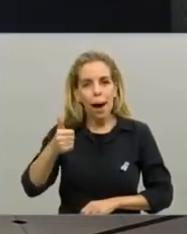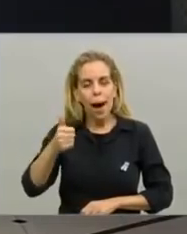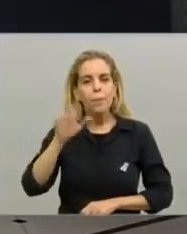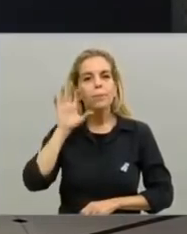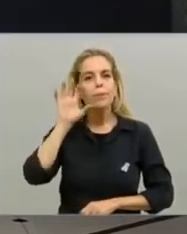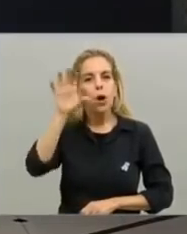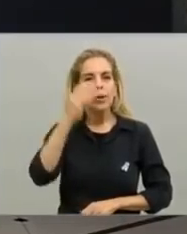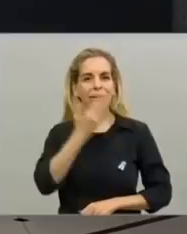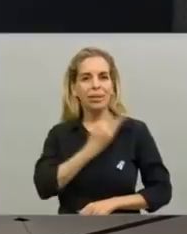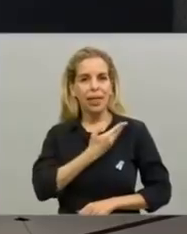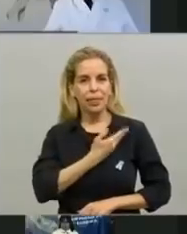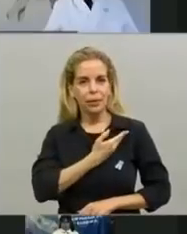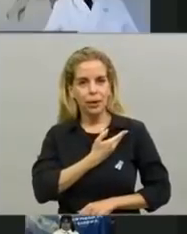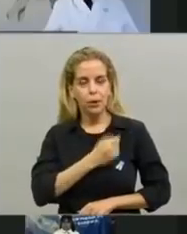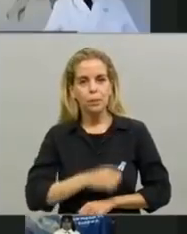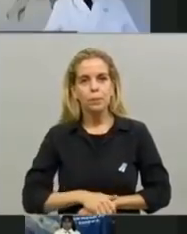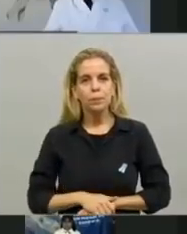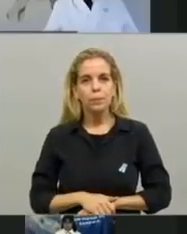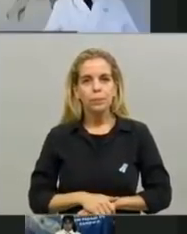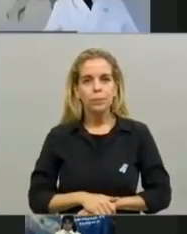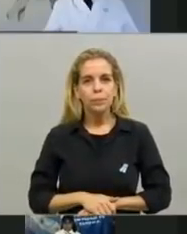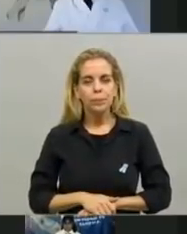Fe.